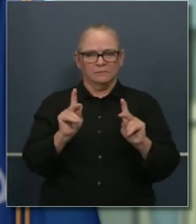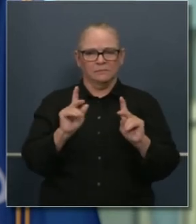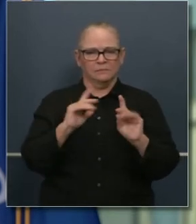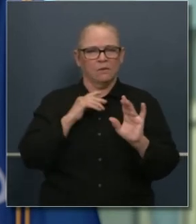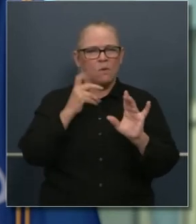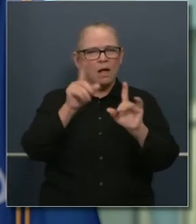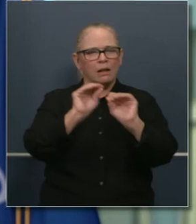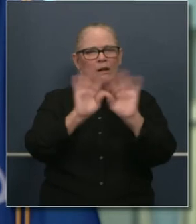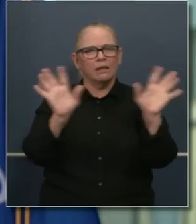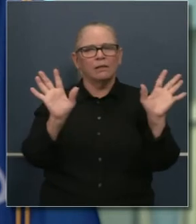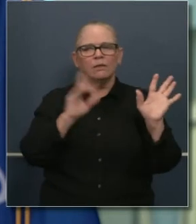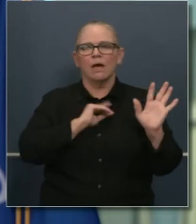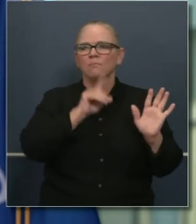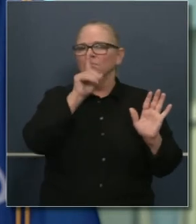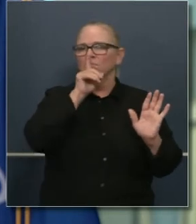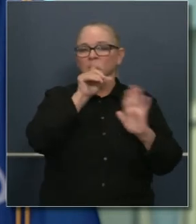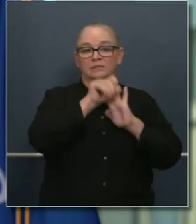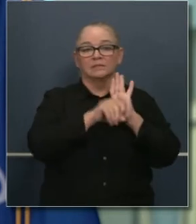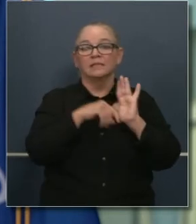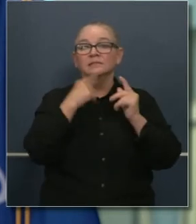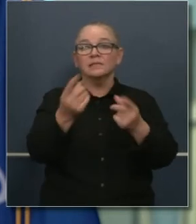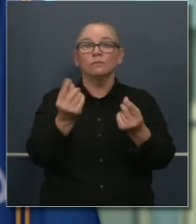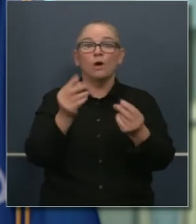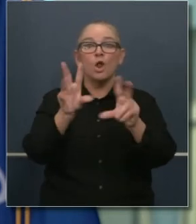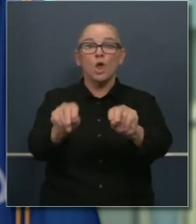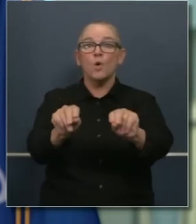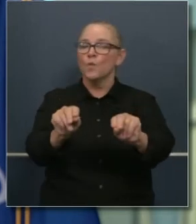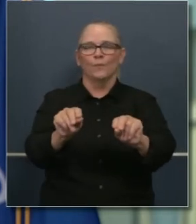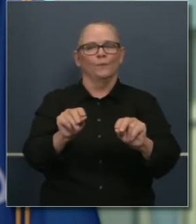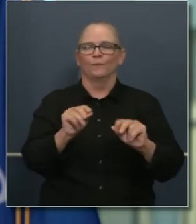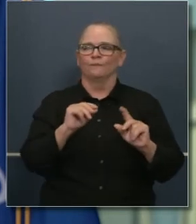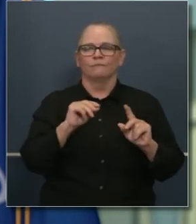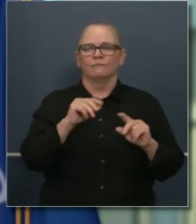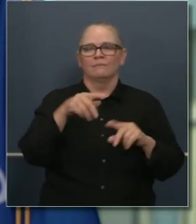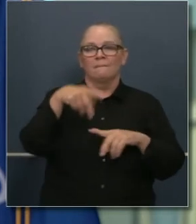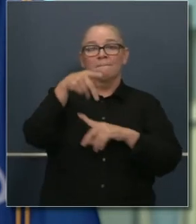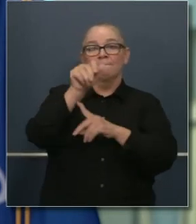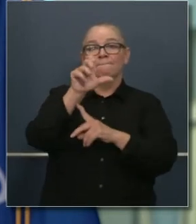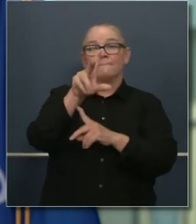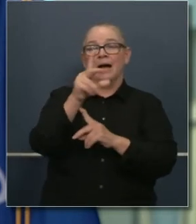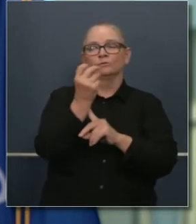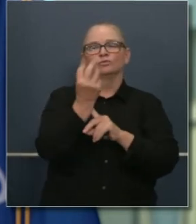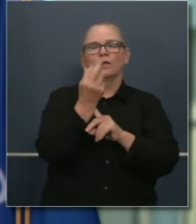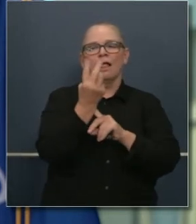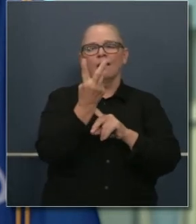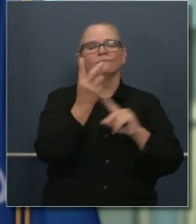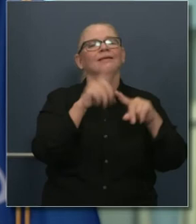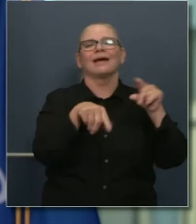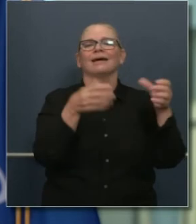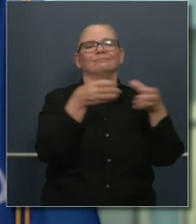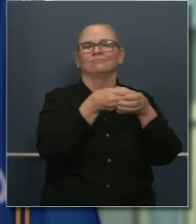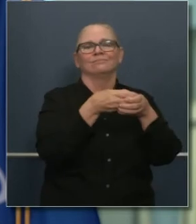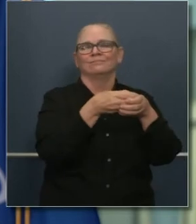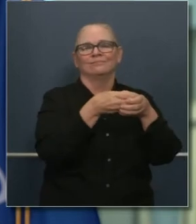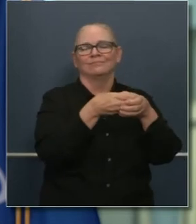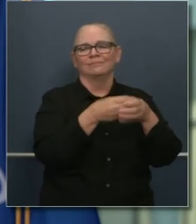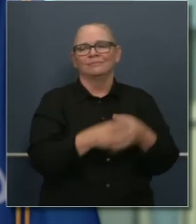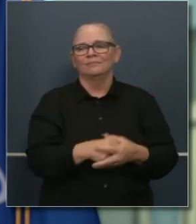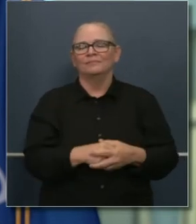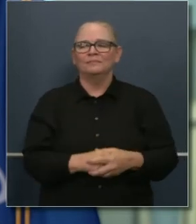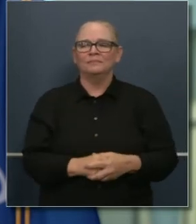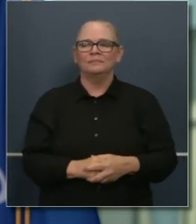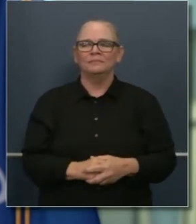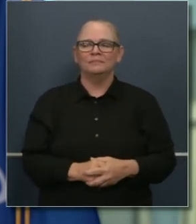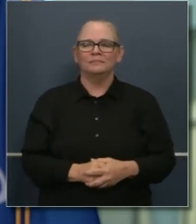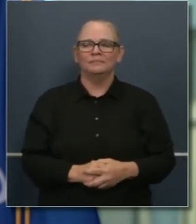bien nada en las recomendaciones del estado niegan la habilidad para los pack 12 a seguir jugando todo lo contrario eso ha sido